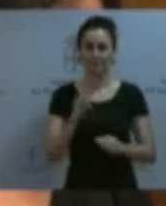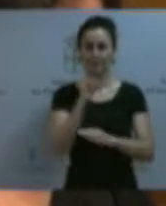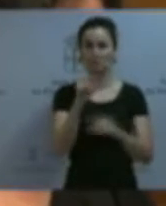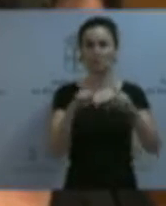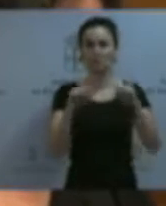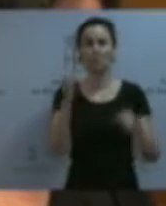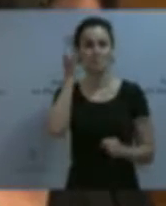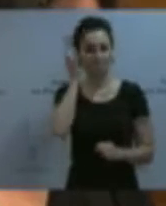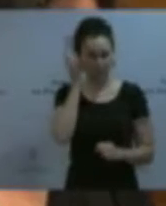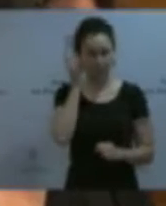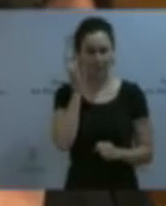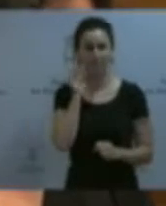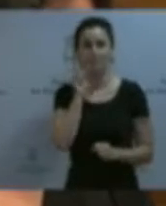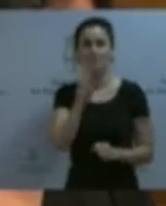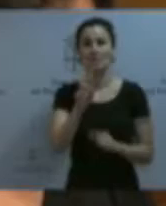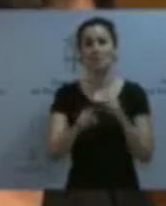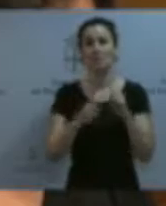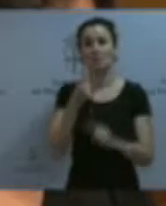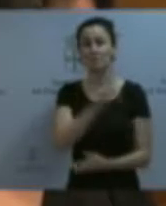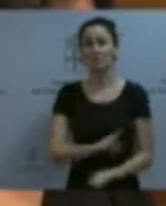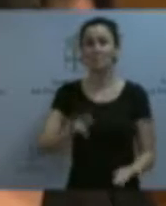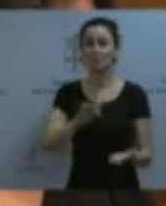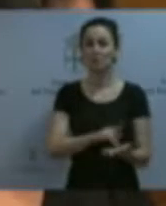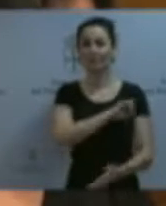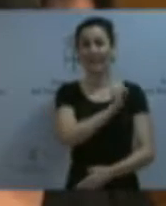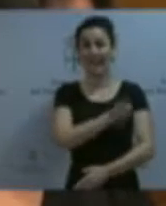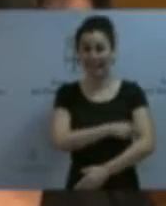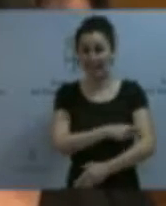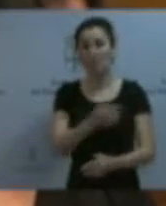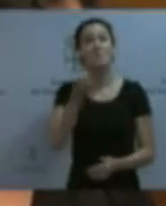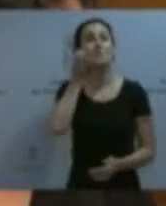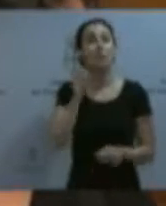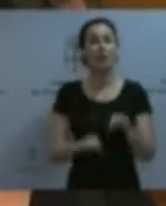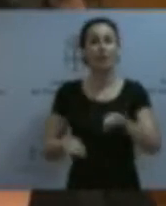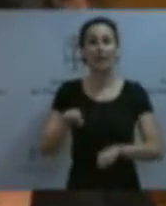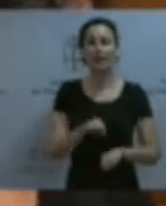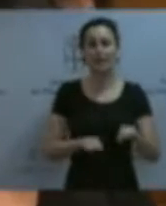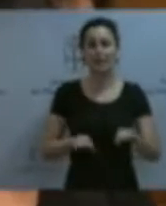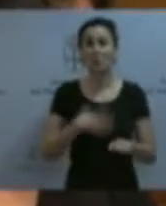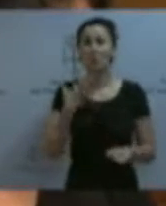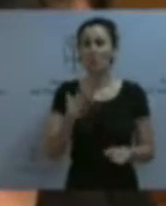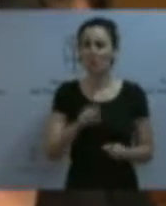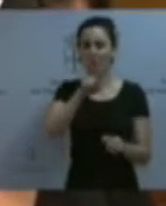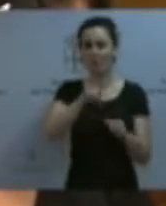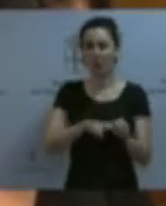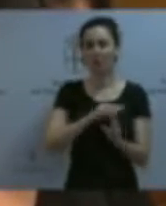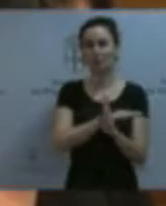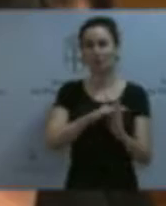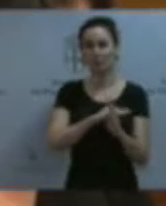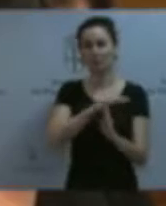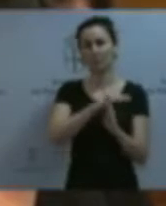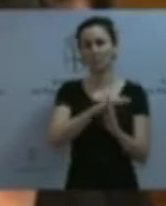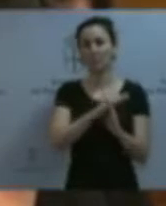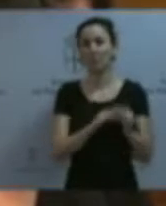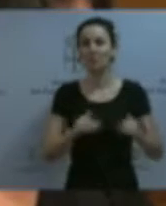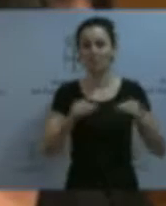la Mujer, con vistas a la próxima edición de dicho evento deportivo, las mujeres piragüistas puedan participar en la competición en esa categoría en condiciones de